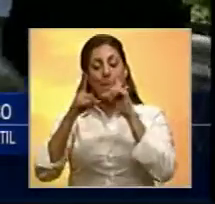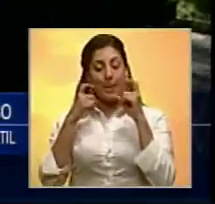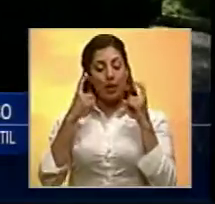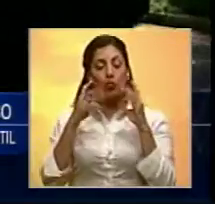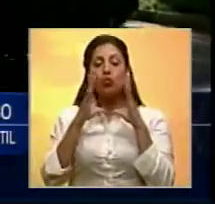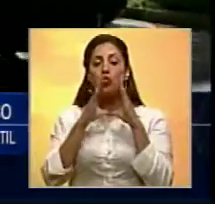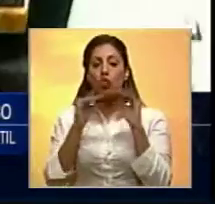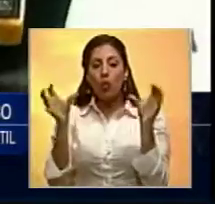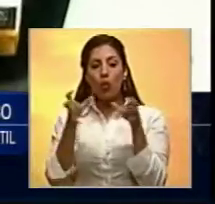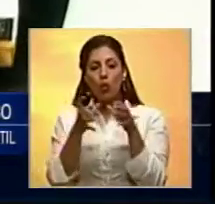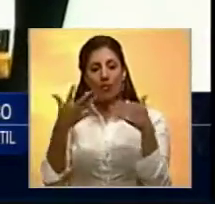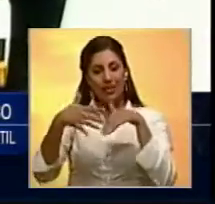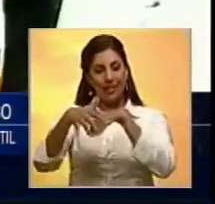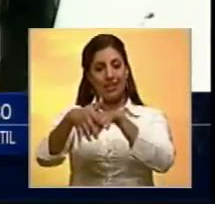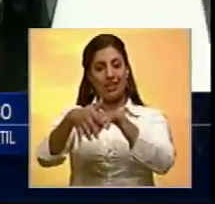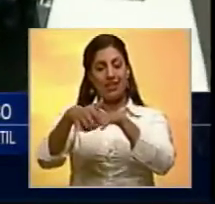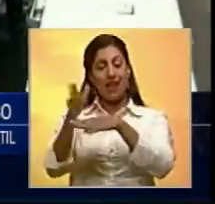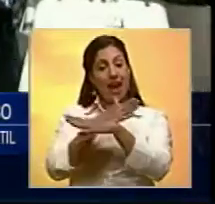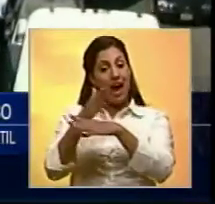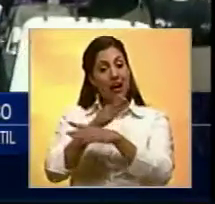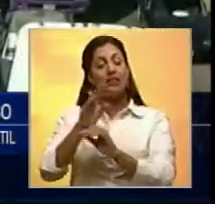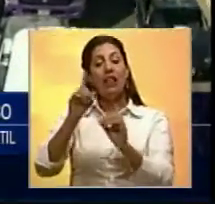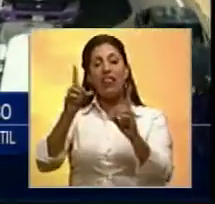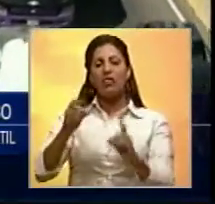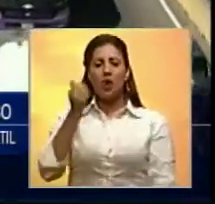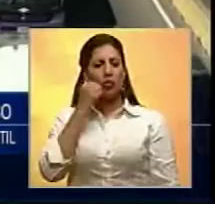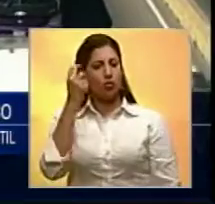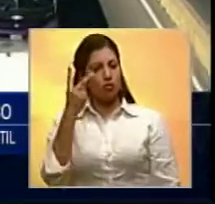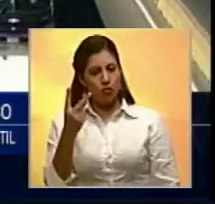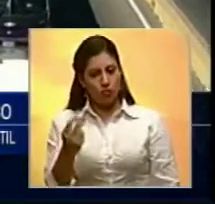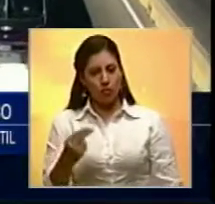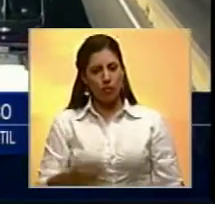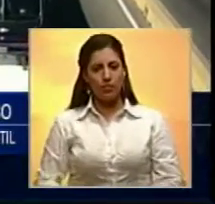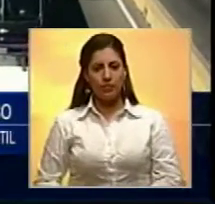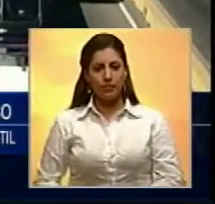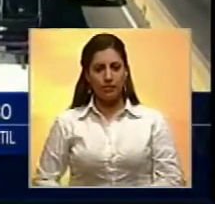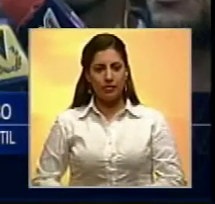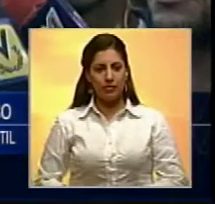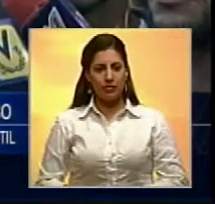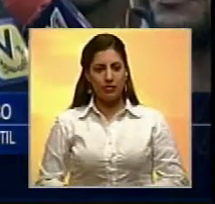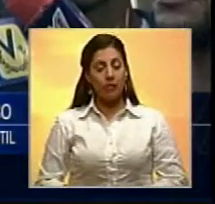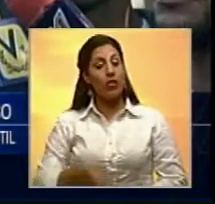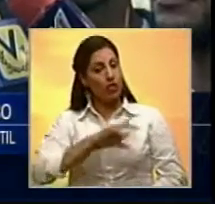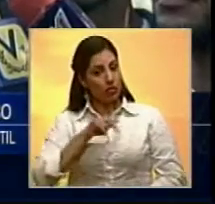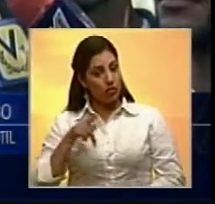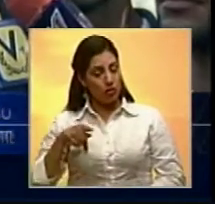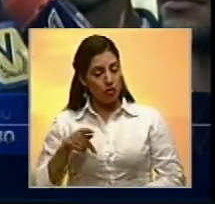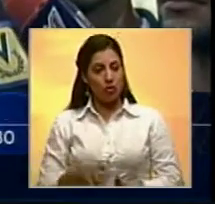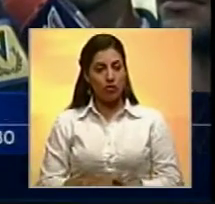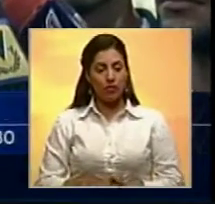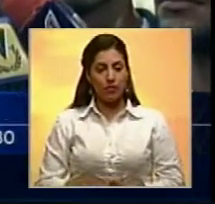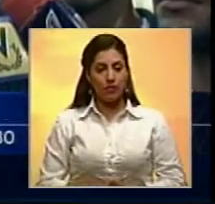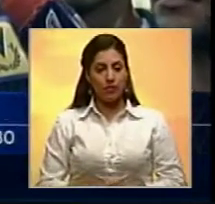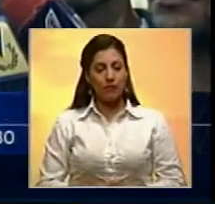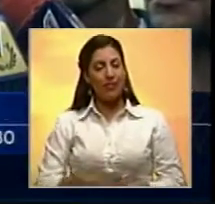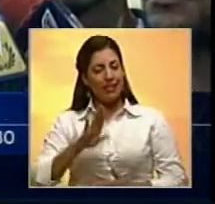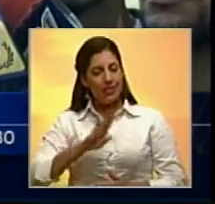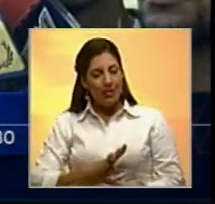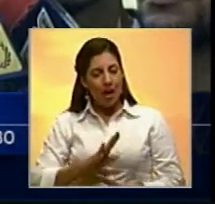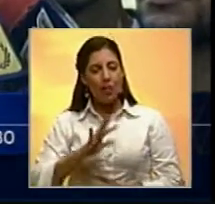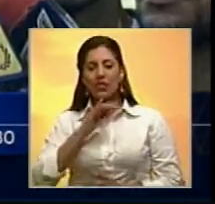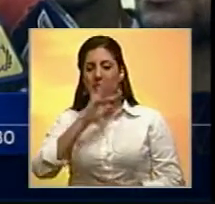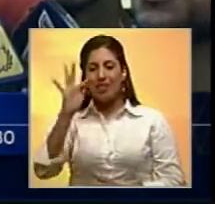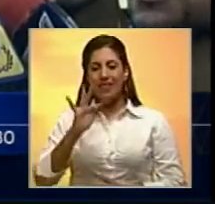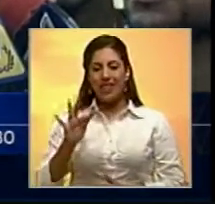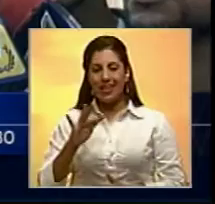los sectores involucrados antes de tomar este tipo de decisiones. Nosotros estamos como